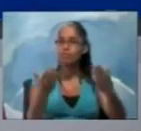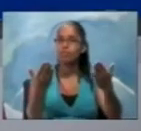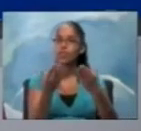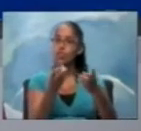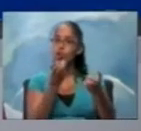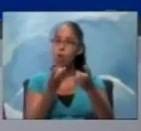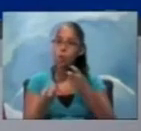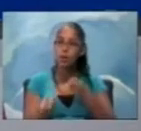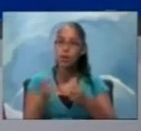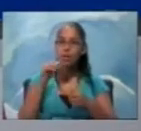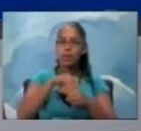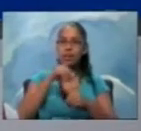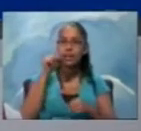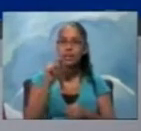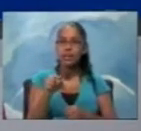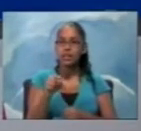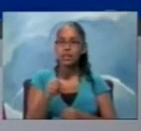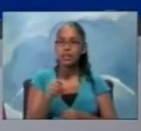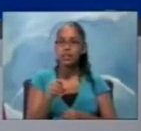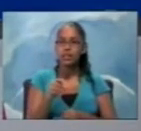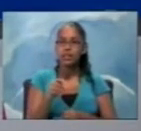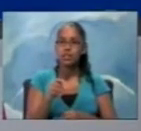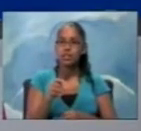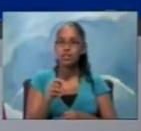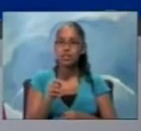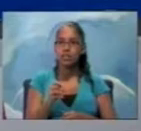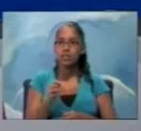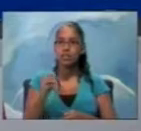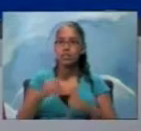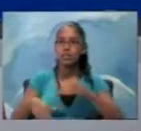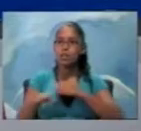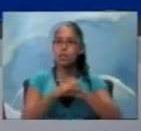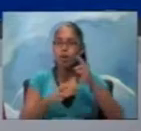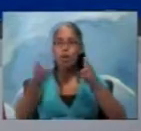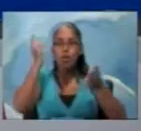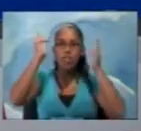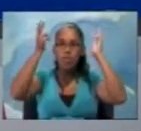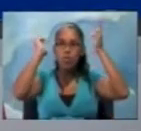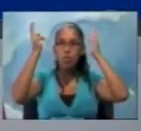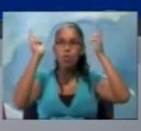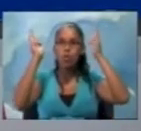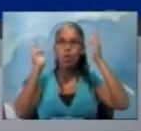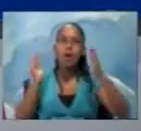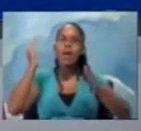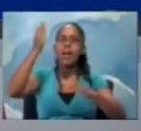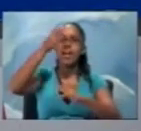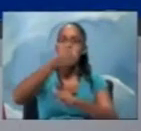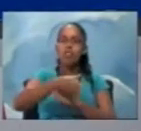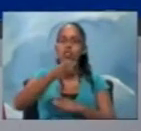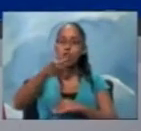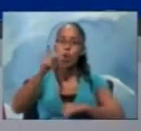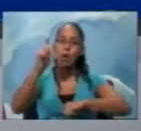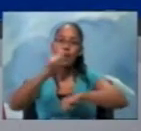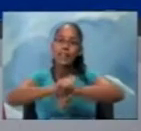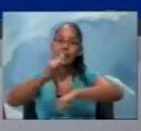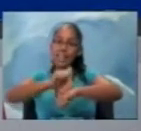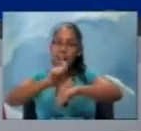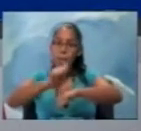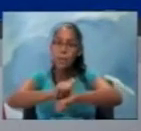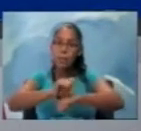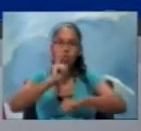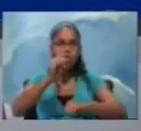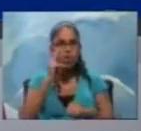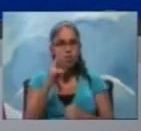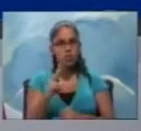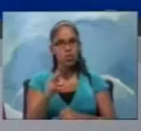compraban en él. Oiga, se bajó del burro, entró en el templo y vio